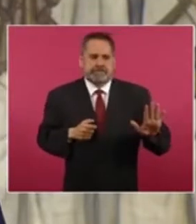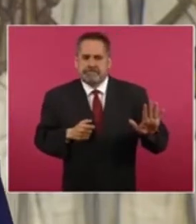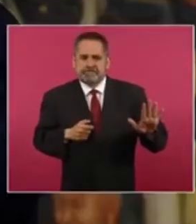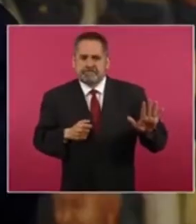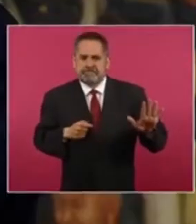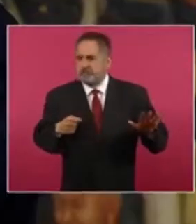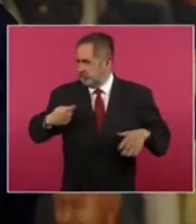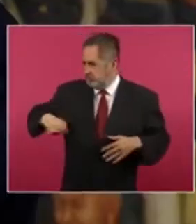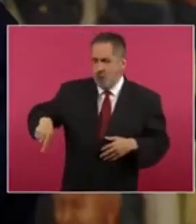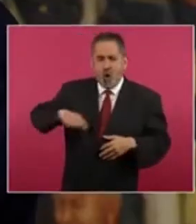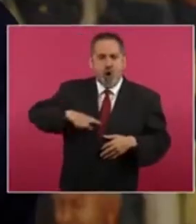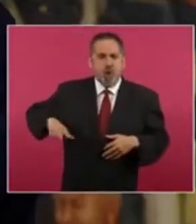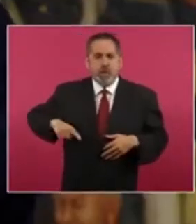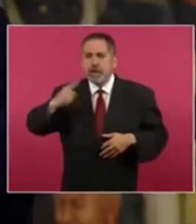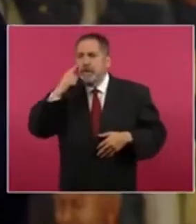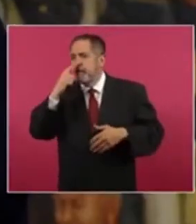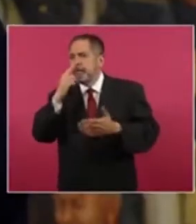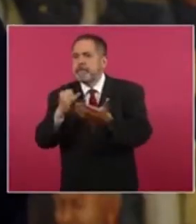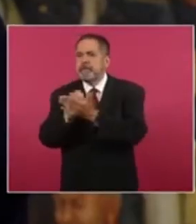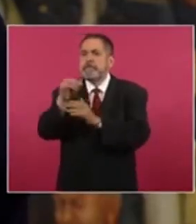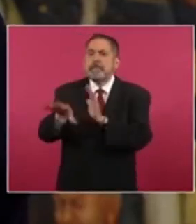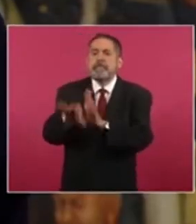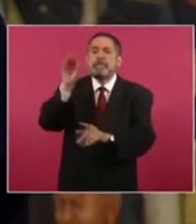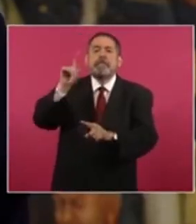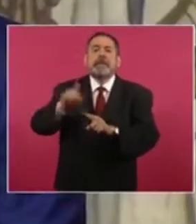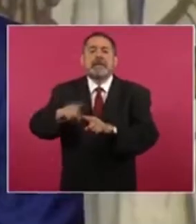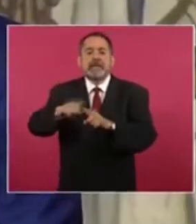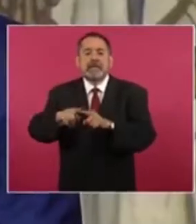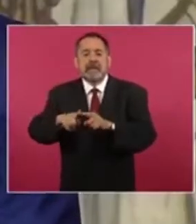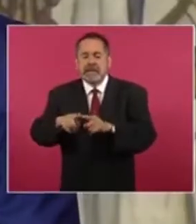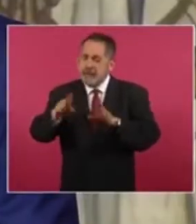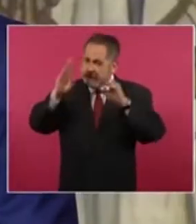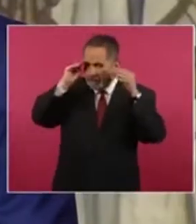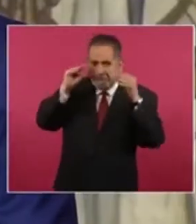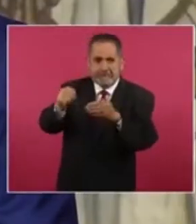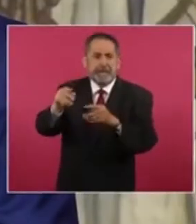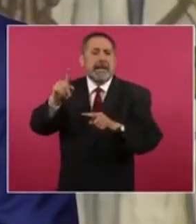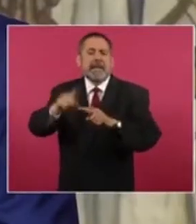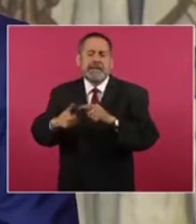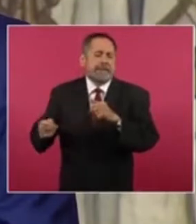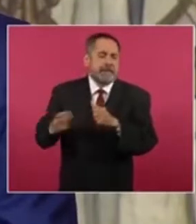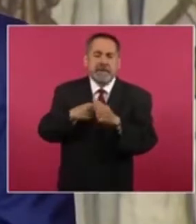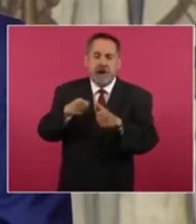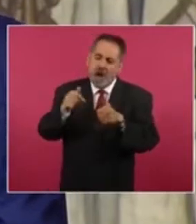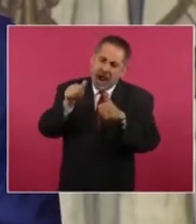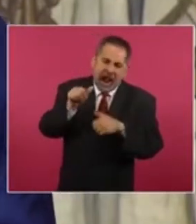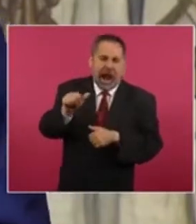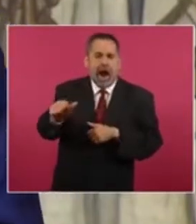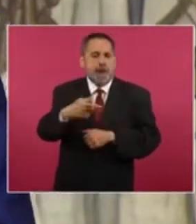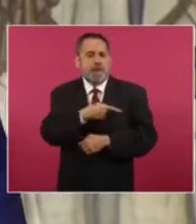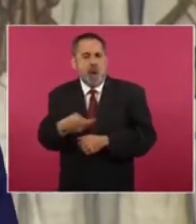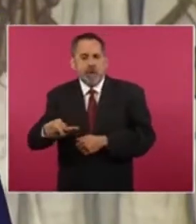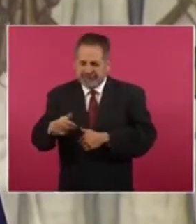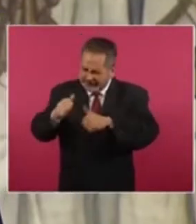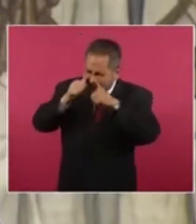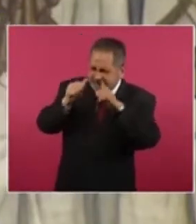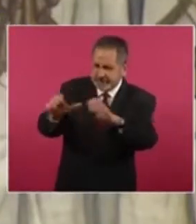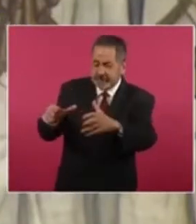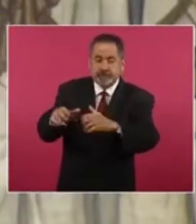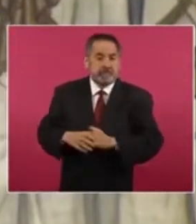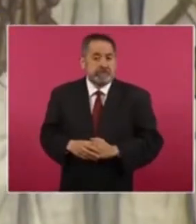democrático cuya prioridad son los pobres. La corrupción no se